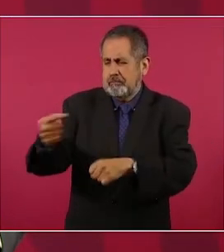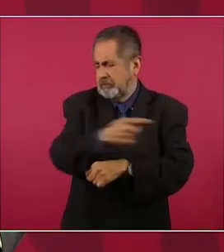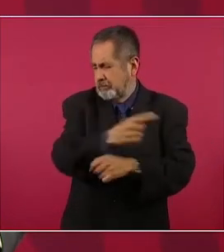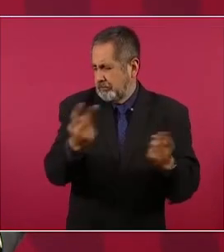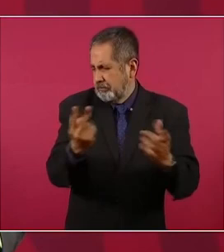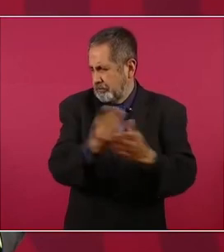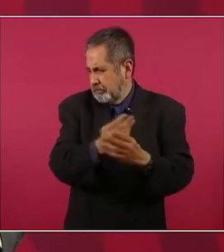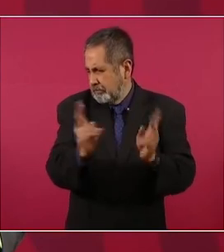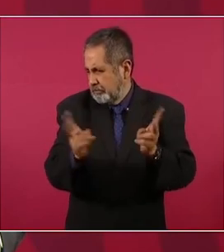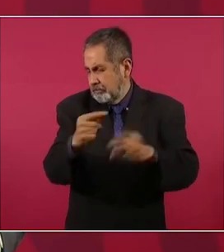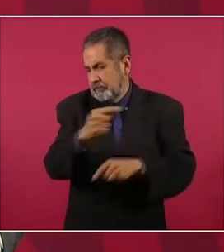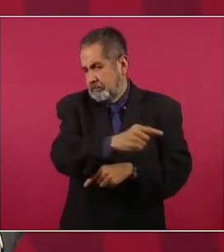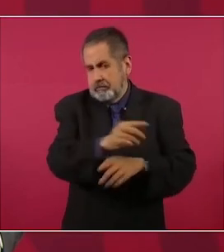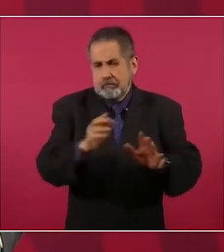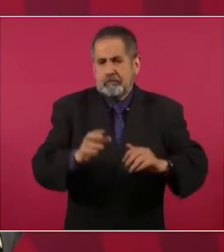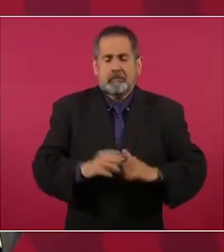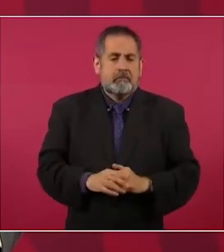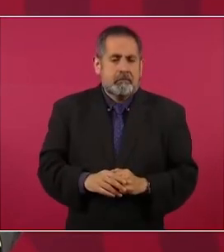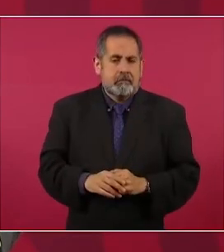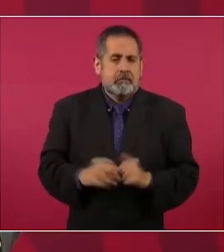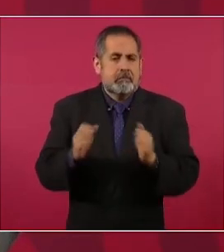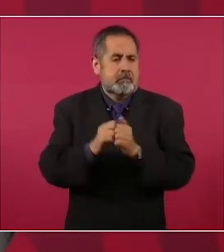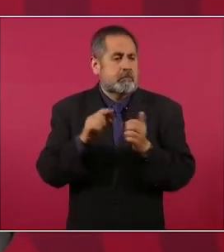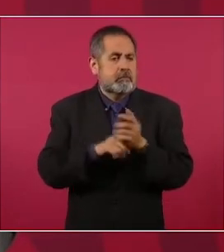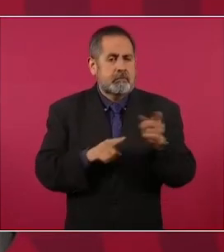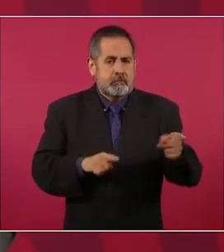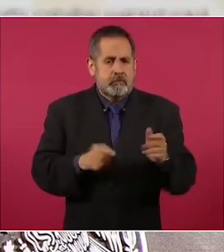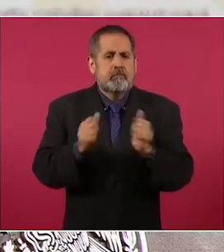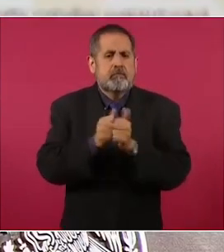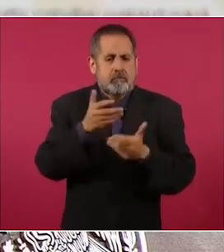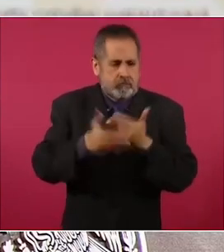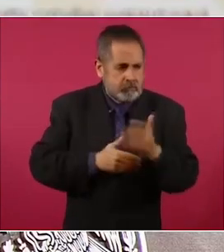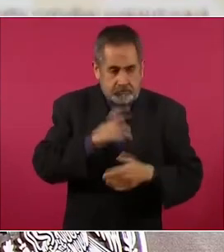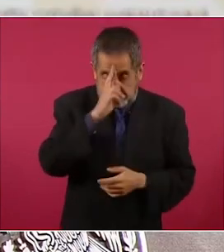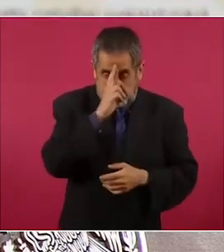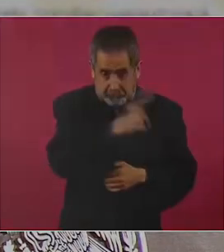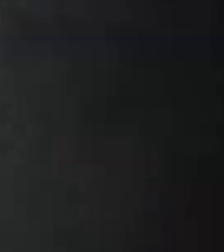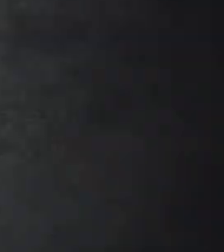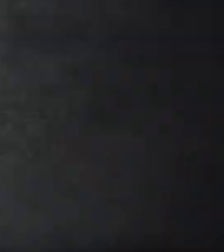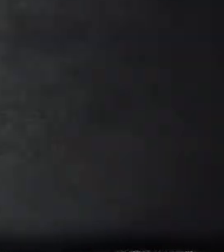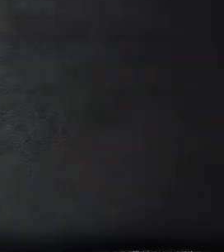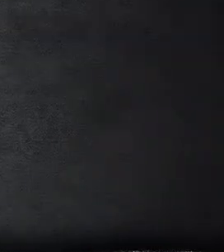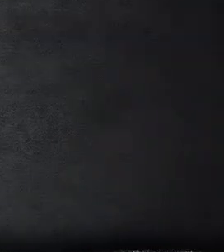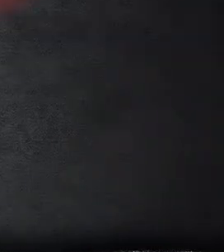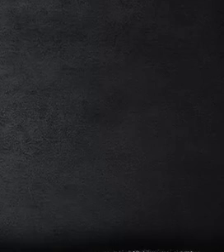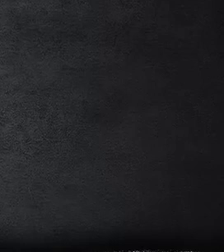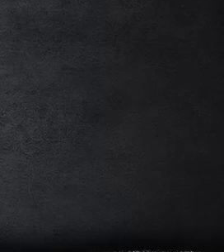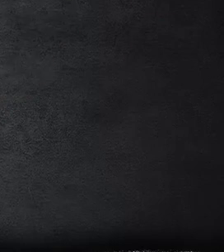gobernación con mucho respeto. Sí.